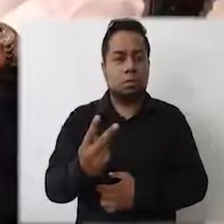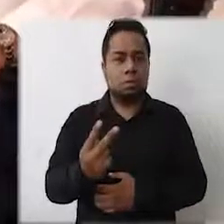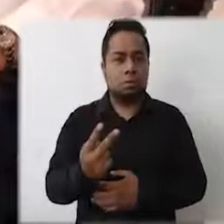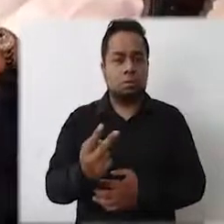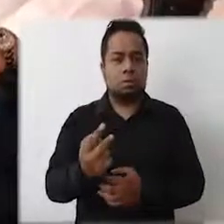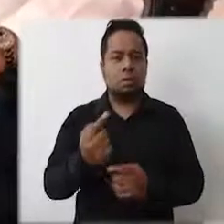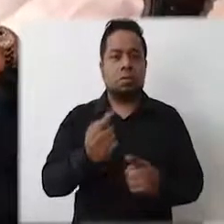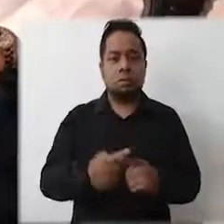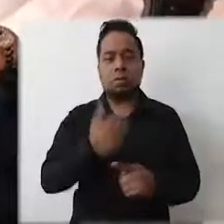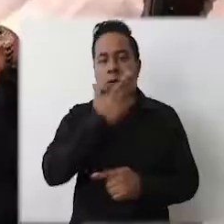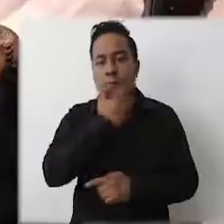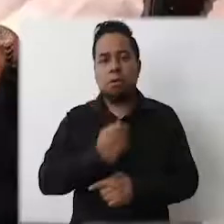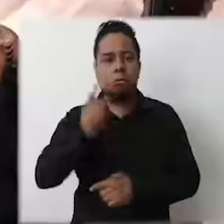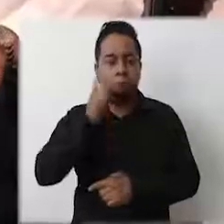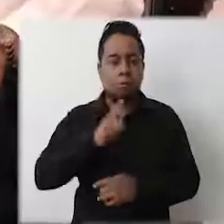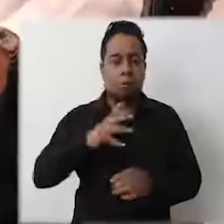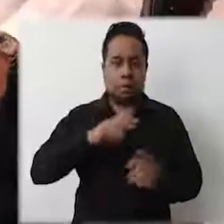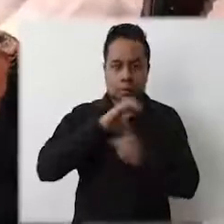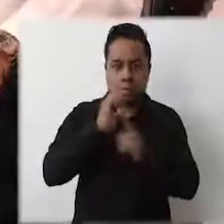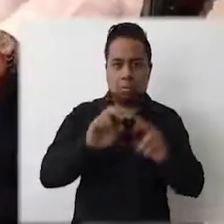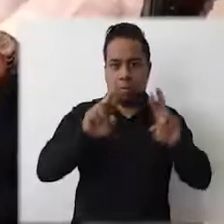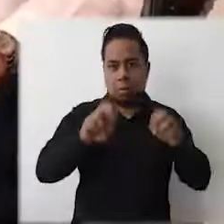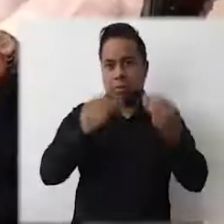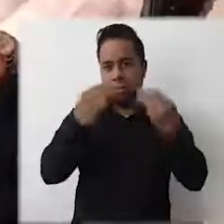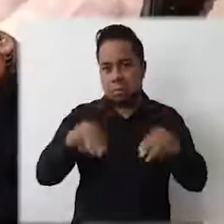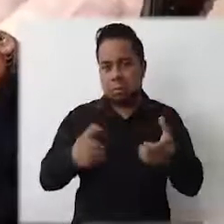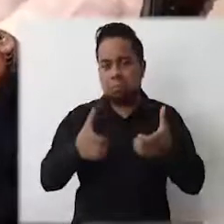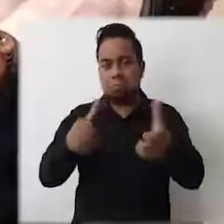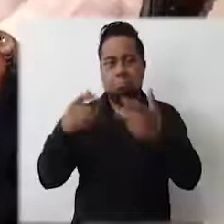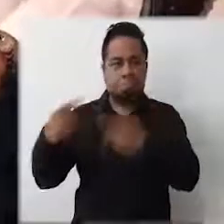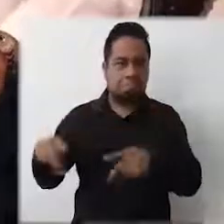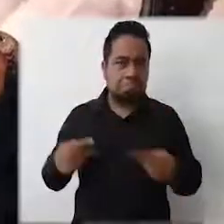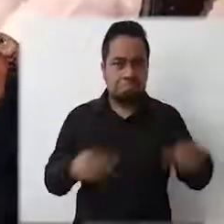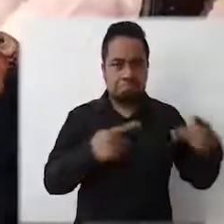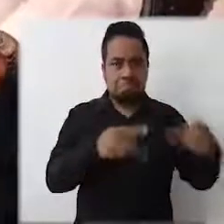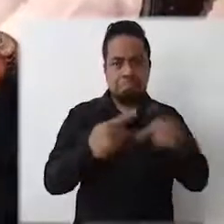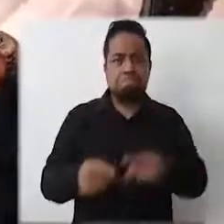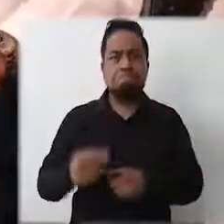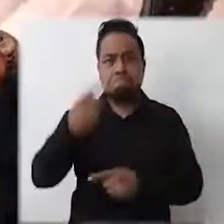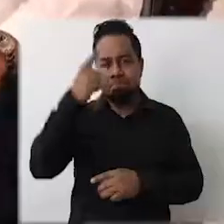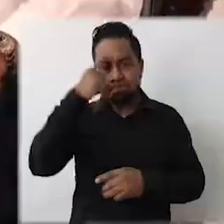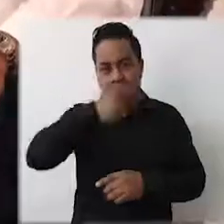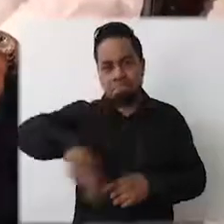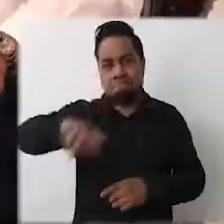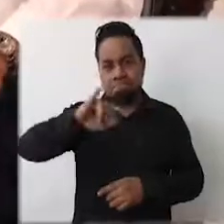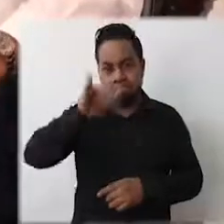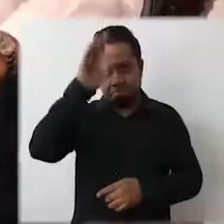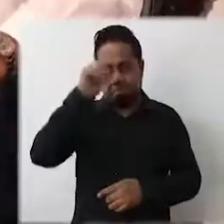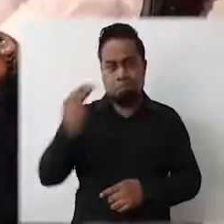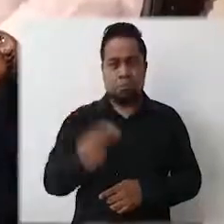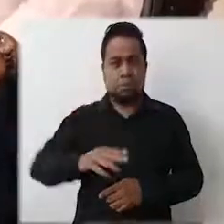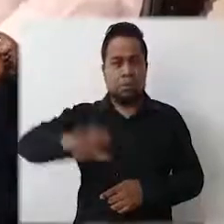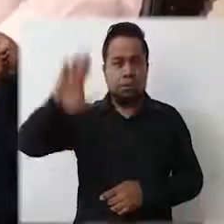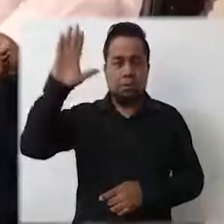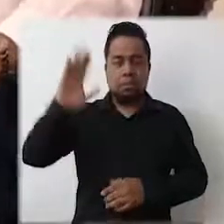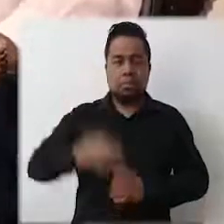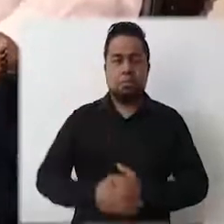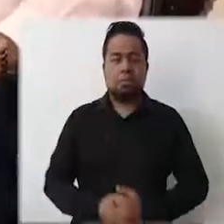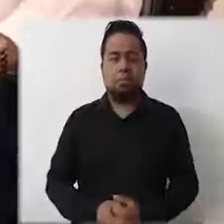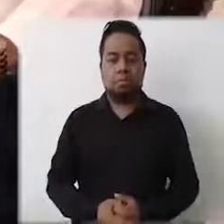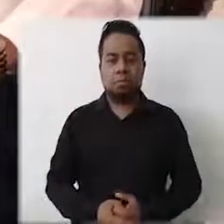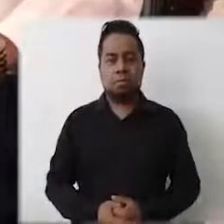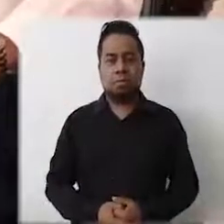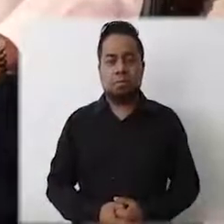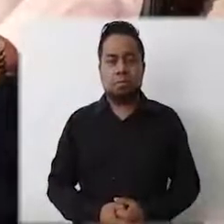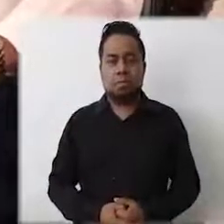deterioro, en desuso, las mismas latas que luego a veces llegan a cortar los tornillos de sus locos, todo esto que lleve a dar